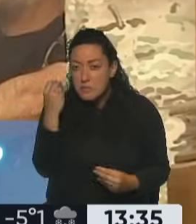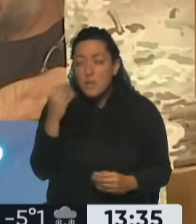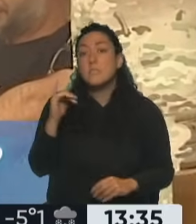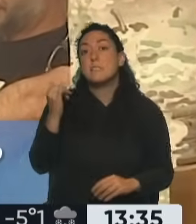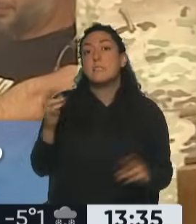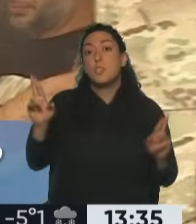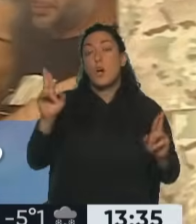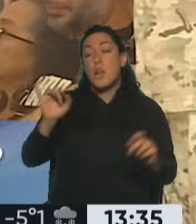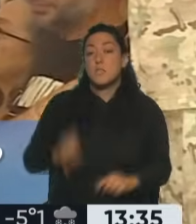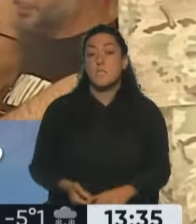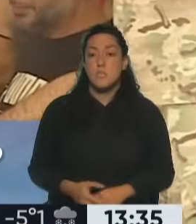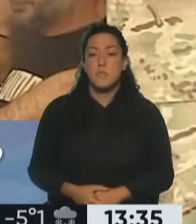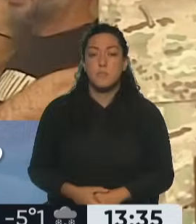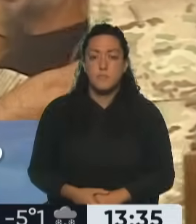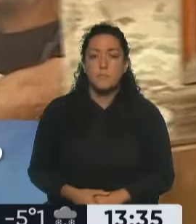que